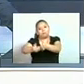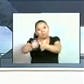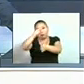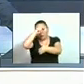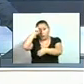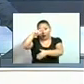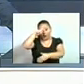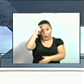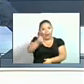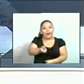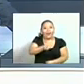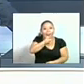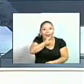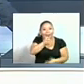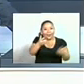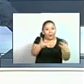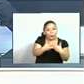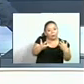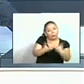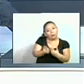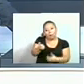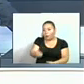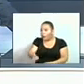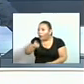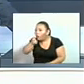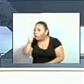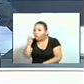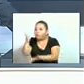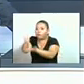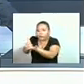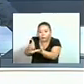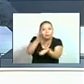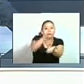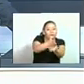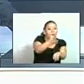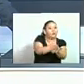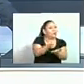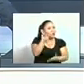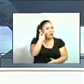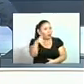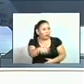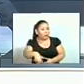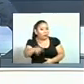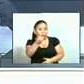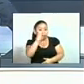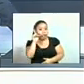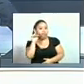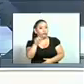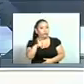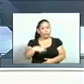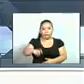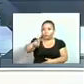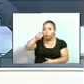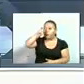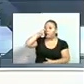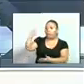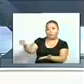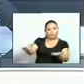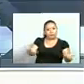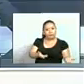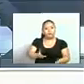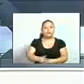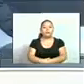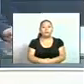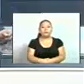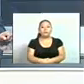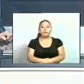Un equipo de Noticiero Hechos realizó un recorrido por diversos restaurantes que han intensificado las medidas sanitarias para recibir a sus clientes.